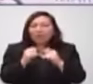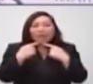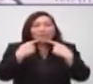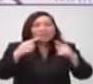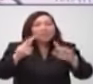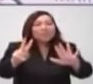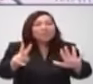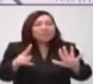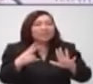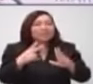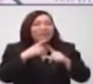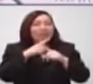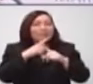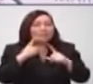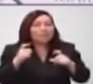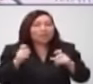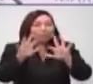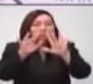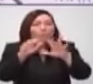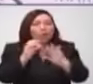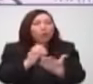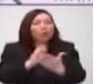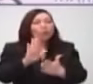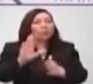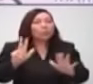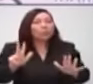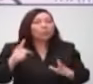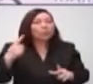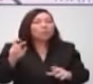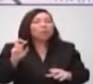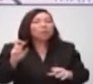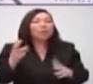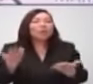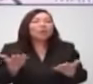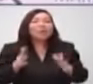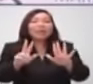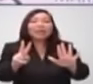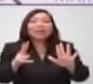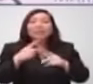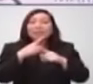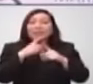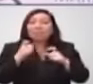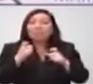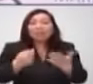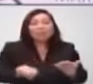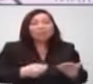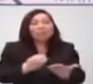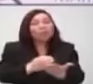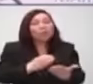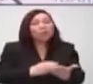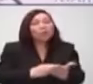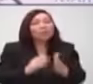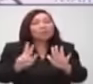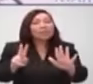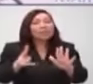famoso 17 de marzo se redacta un contrato por 58 millones de dólares. Y el 17 de marzo se firma el contrato. Y